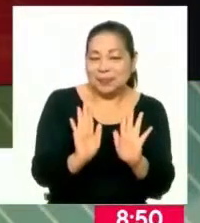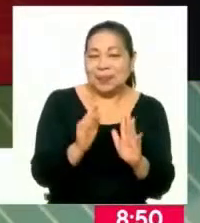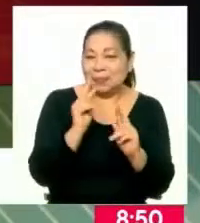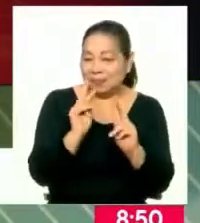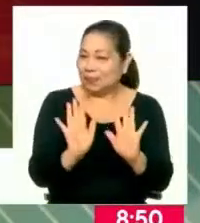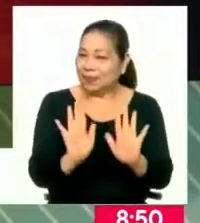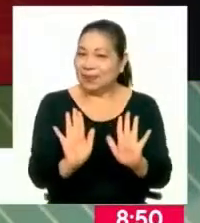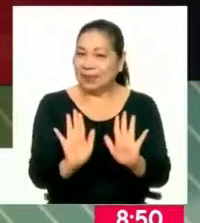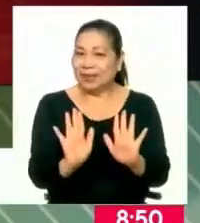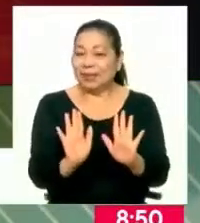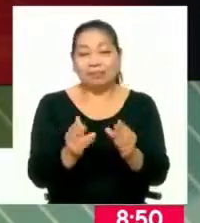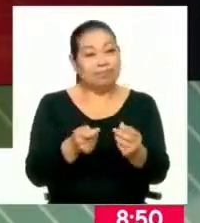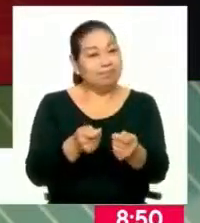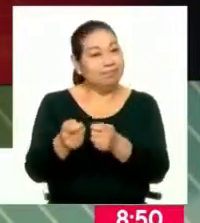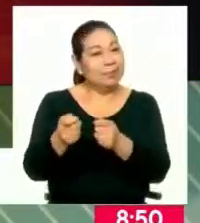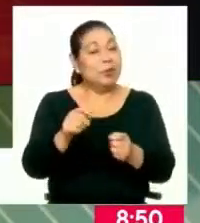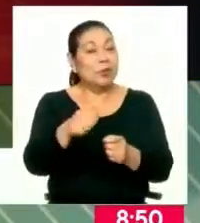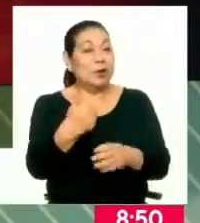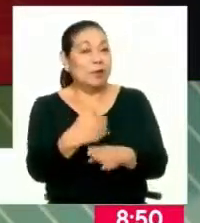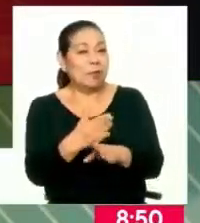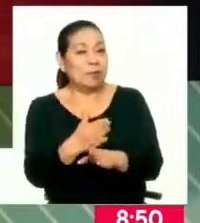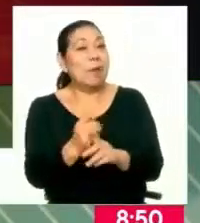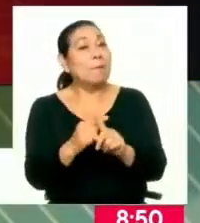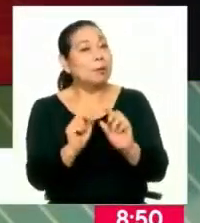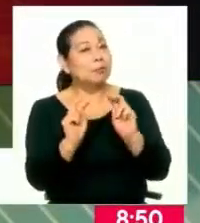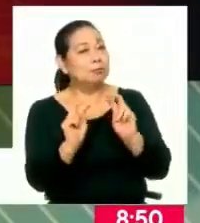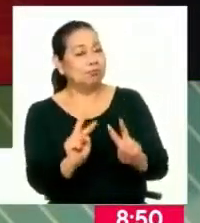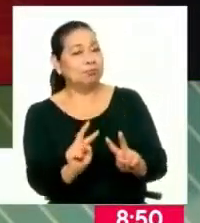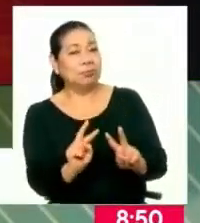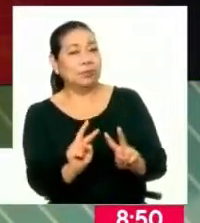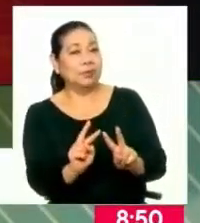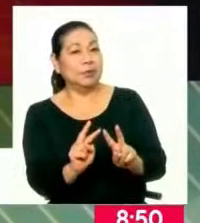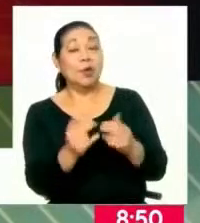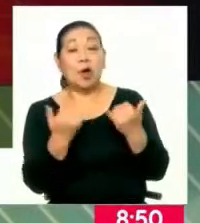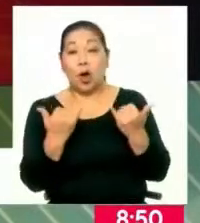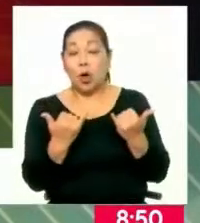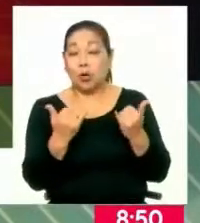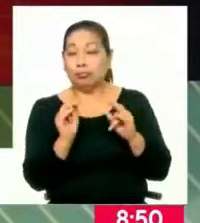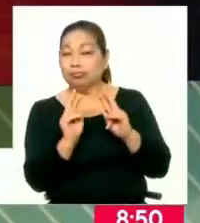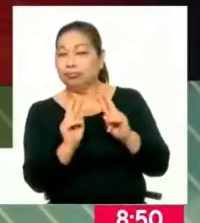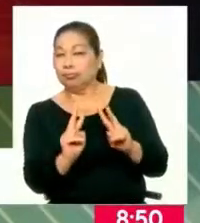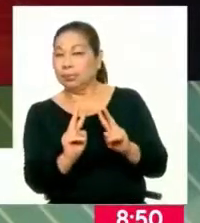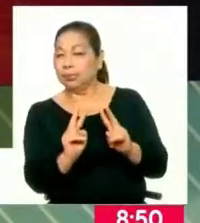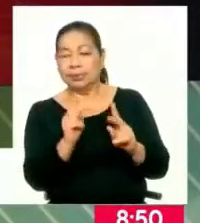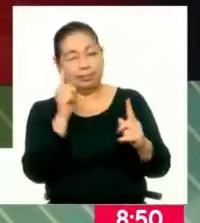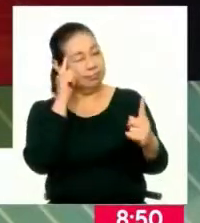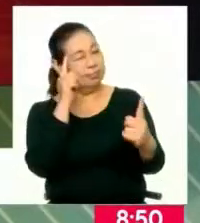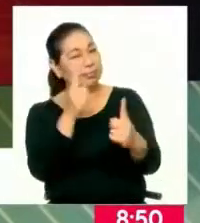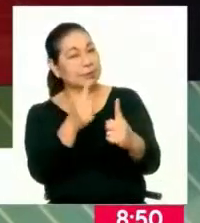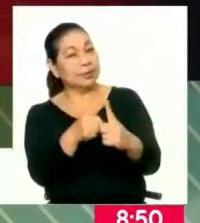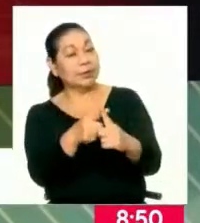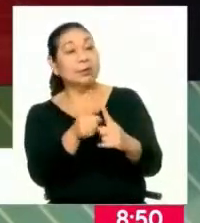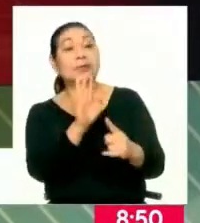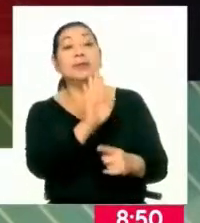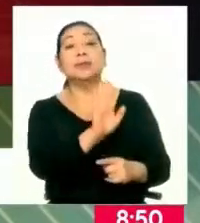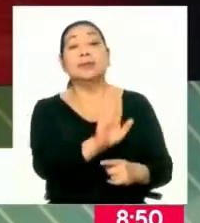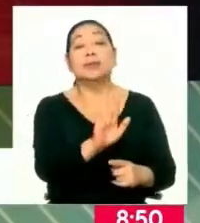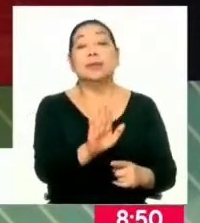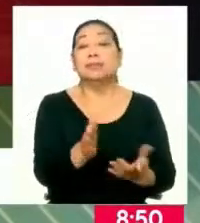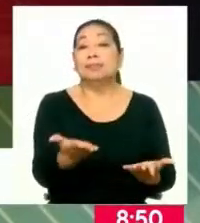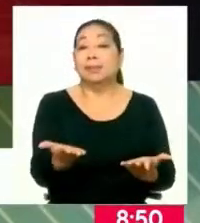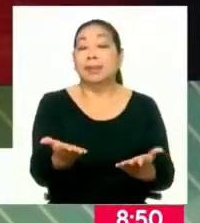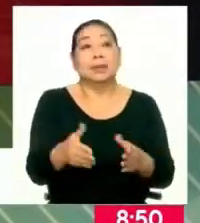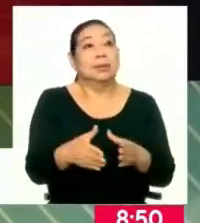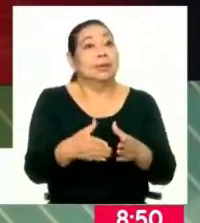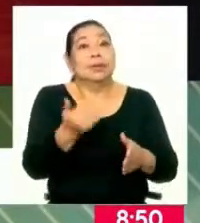mira, diferente. No, en realidad se manejaría el país de otra manera, pero si lo vemos nosotros, ahorita es una perspectiva muy objetiva, ellos cometerían